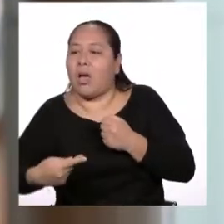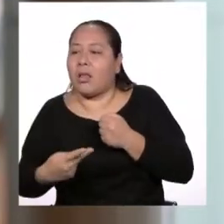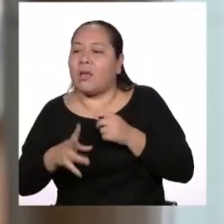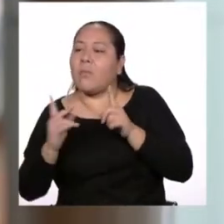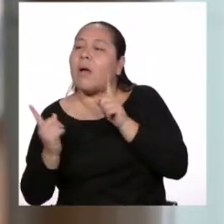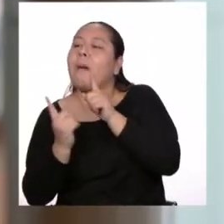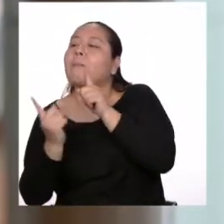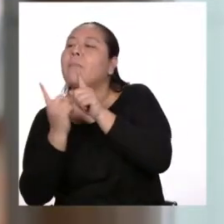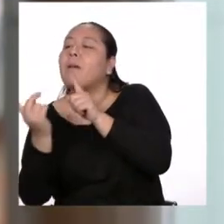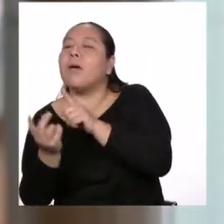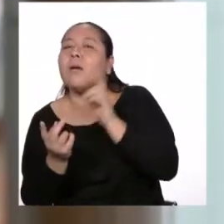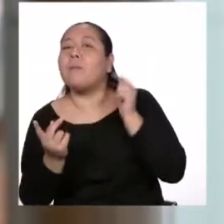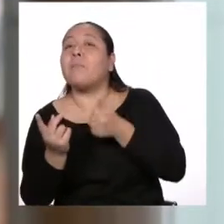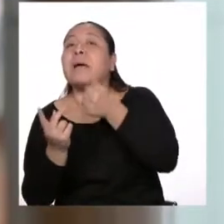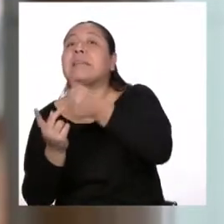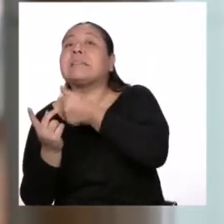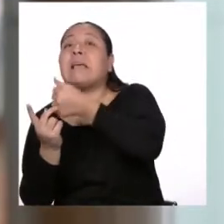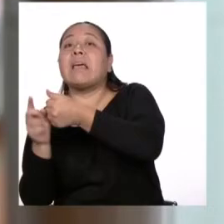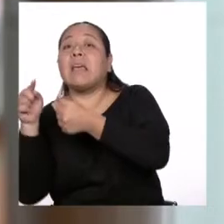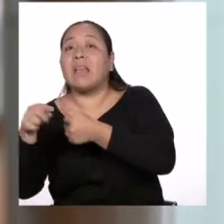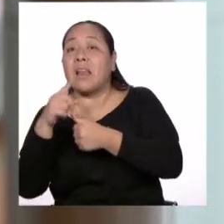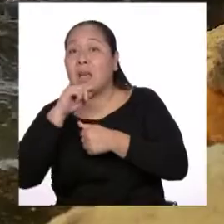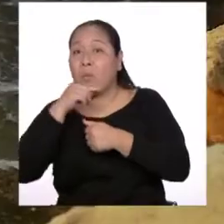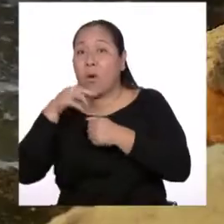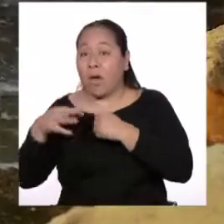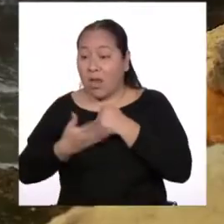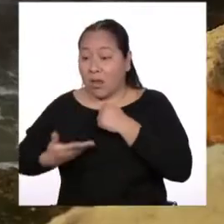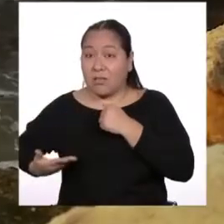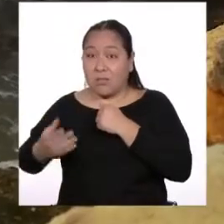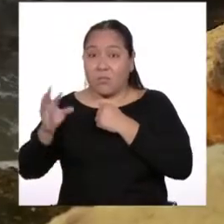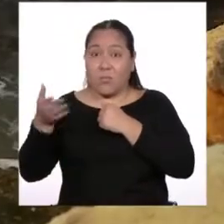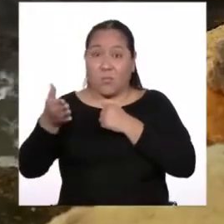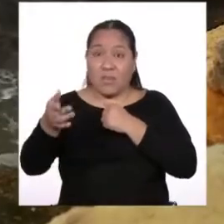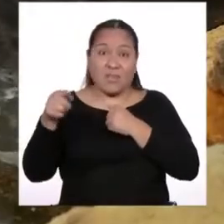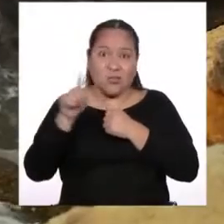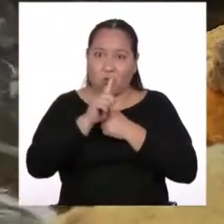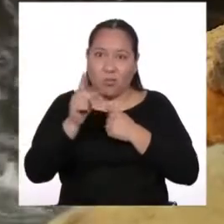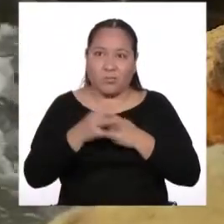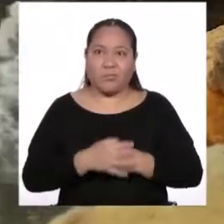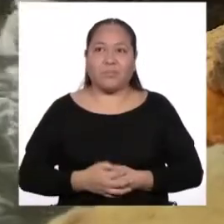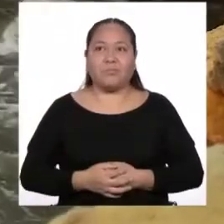en esta suerte de lado oscuro, si quieres, ¿no?